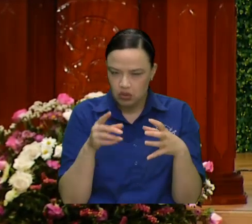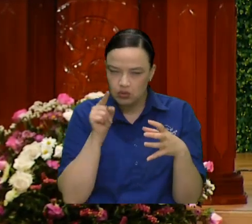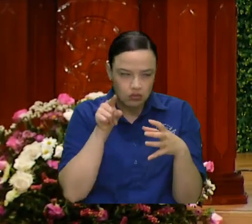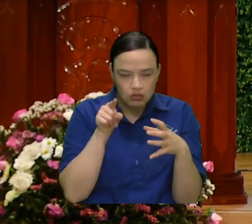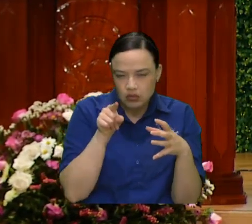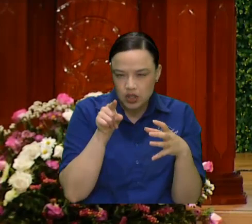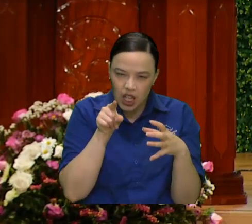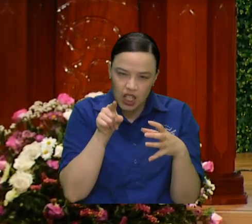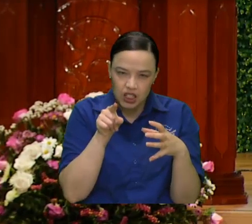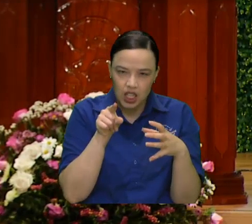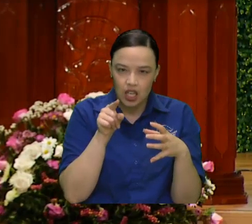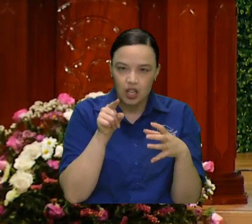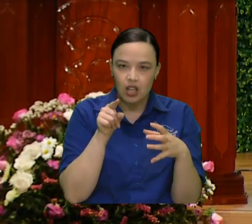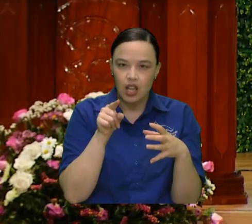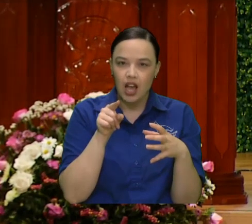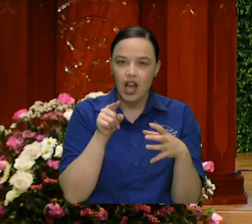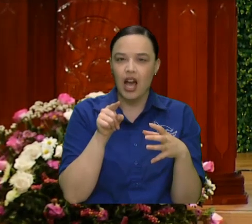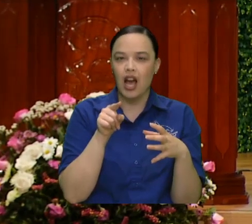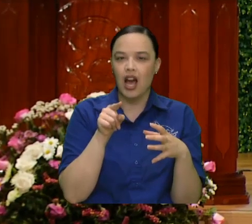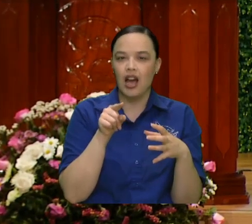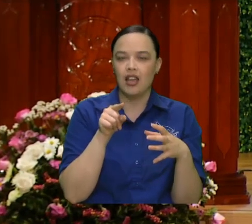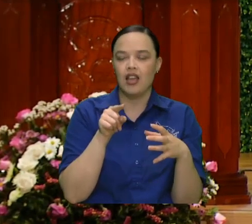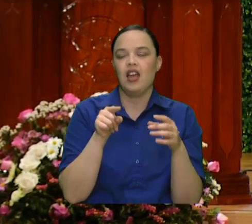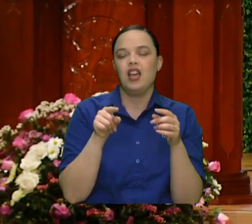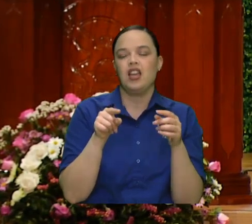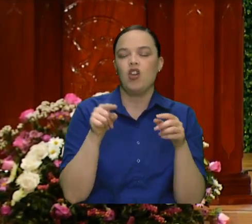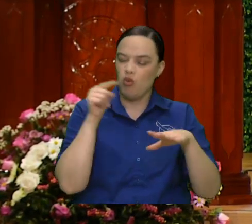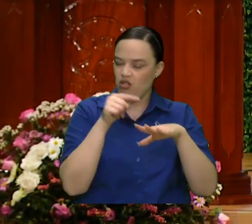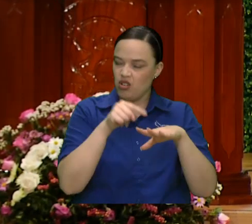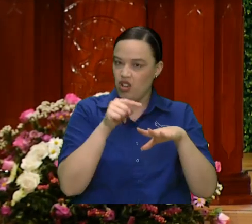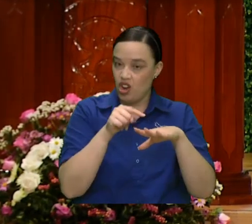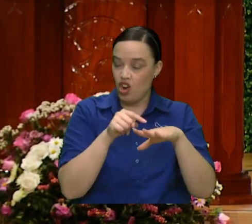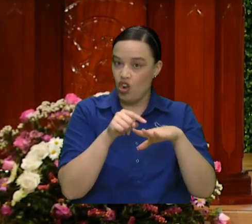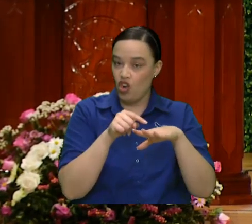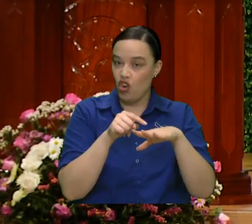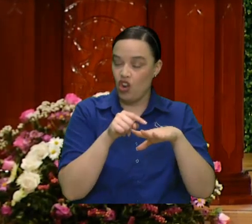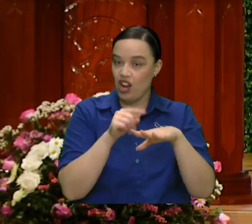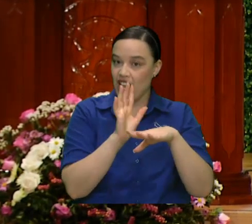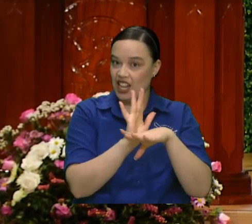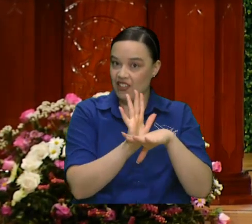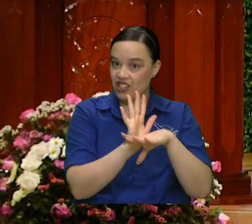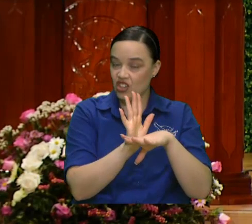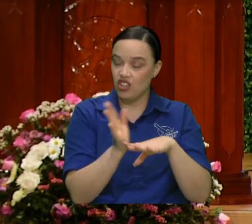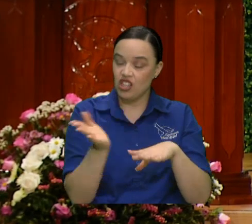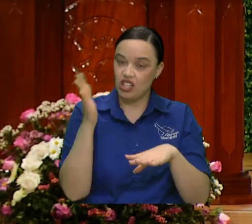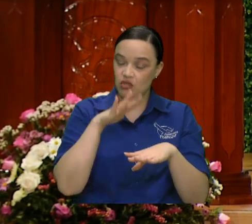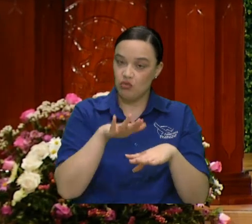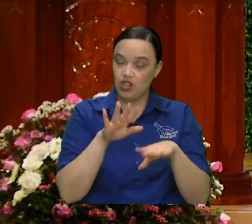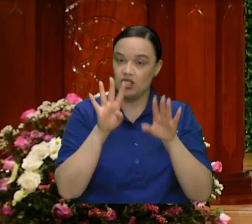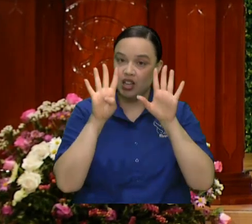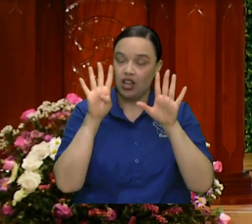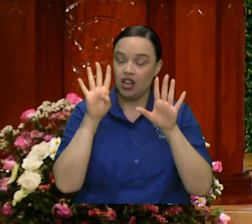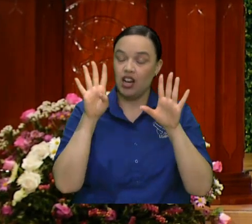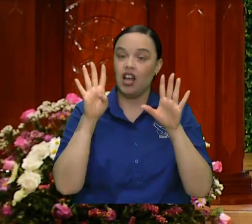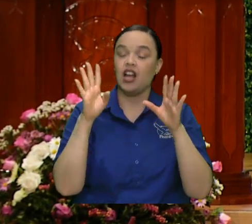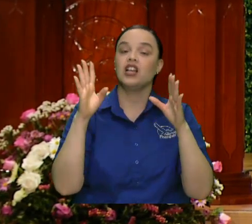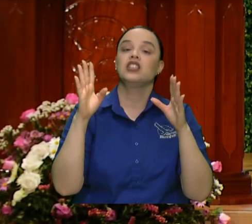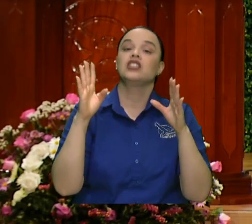éste hay que agarrarlo con la televisión después de las nueve la noche ojo tiene un historial ellos